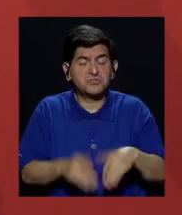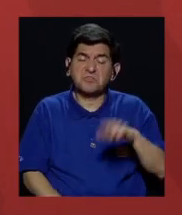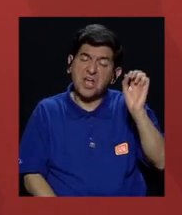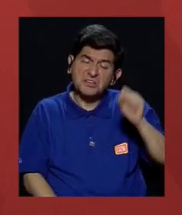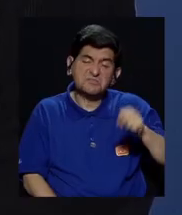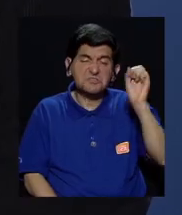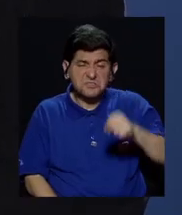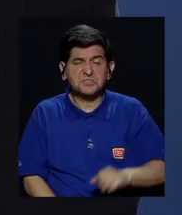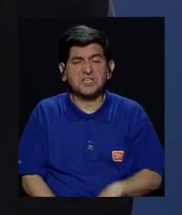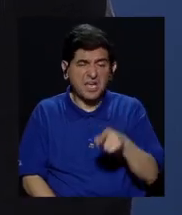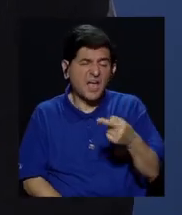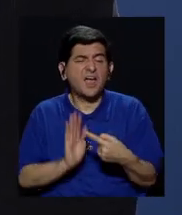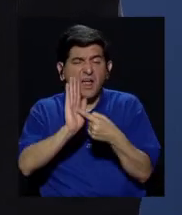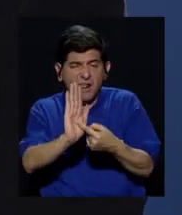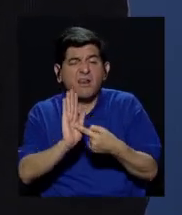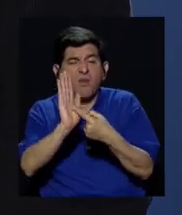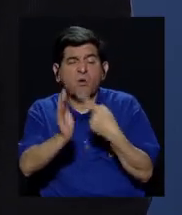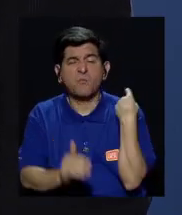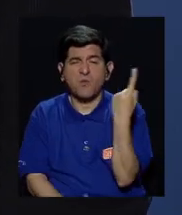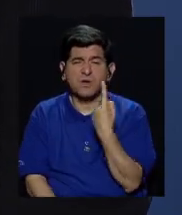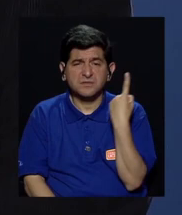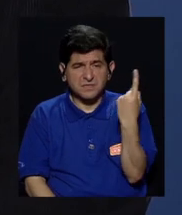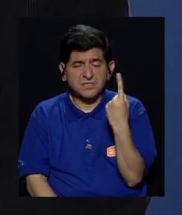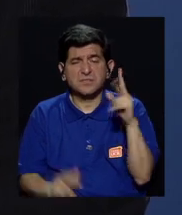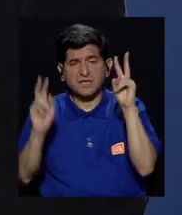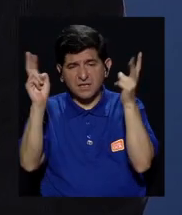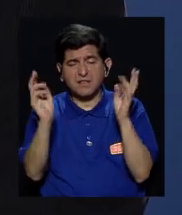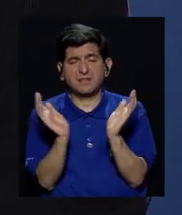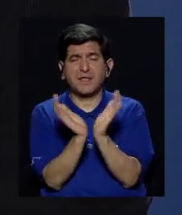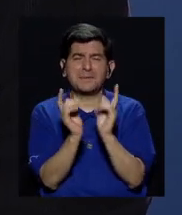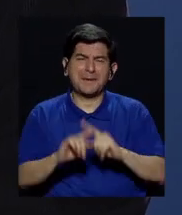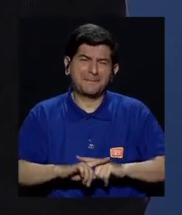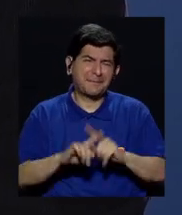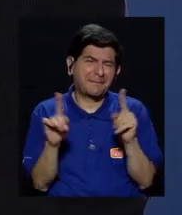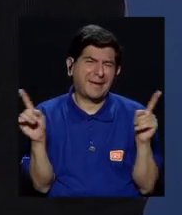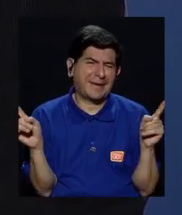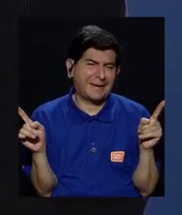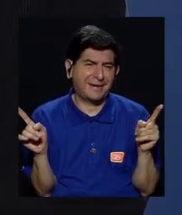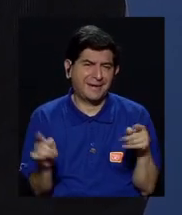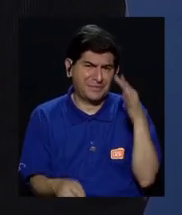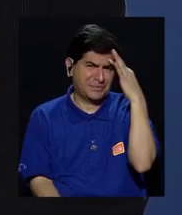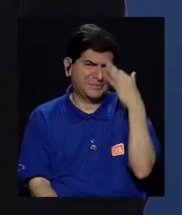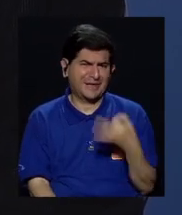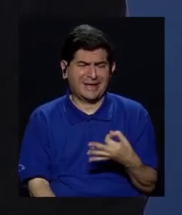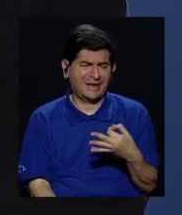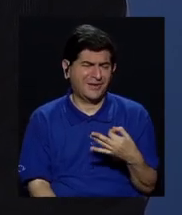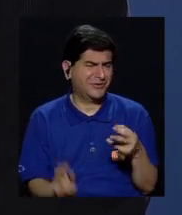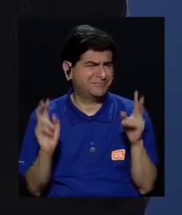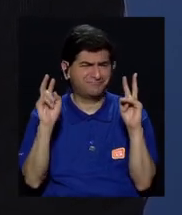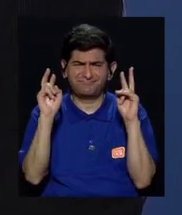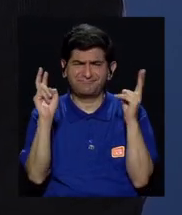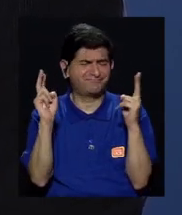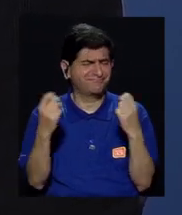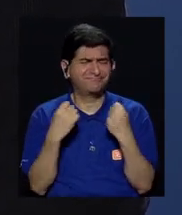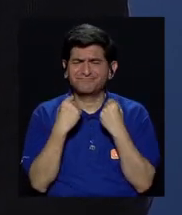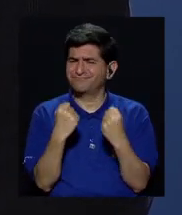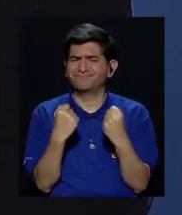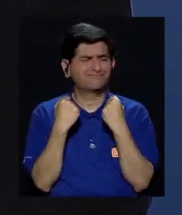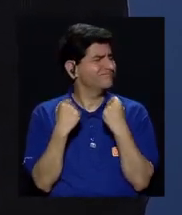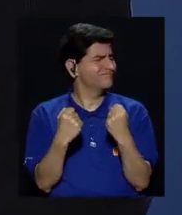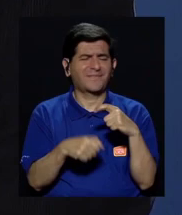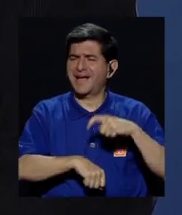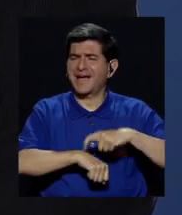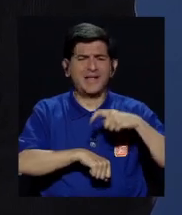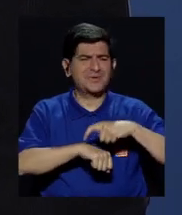si saca mucho siempre la relevancia el tema de la caja pero creo que no es un tema de fortaleza